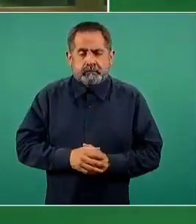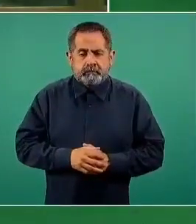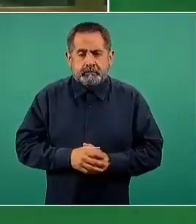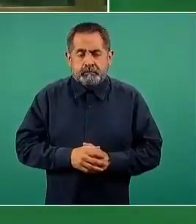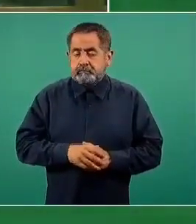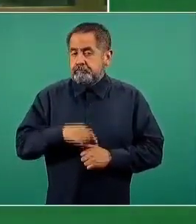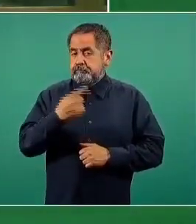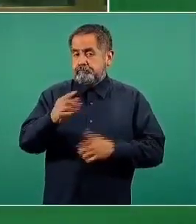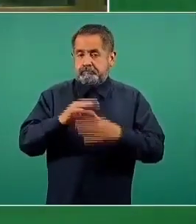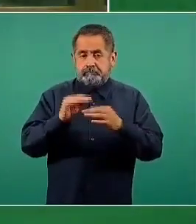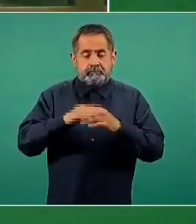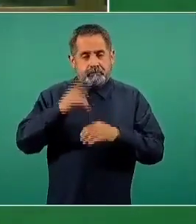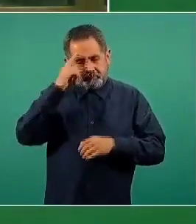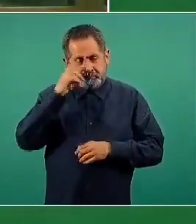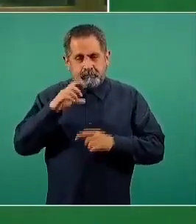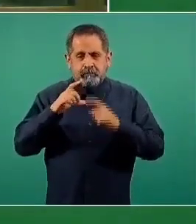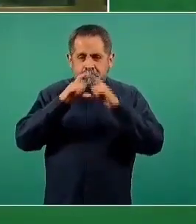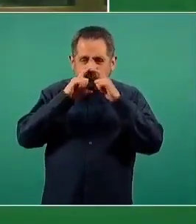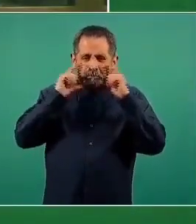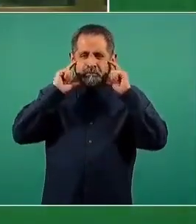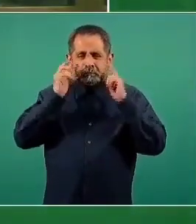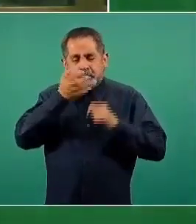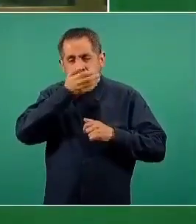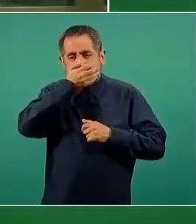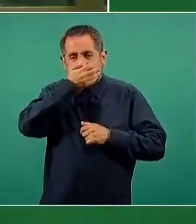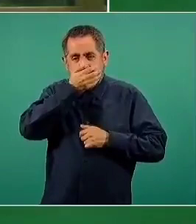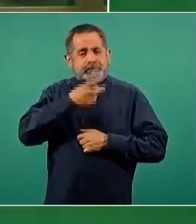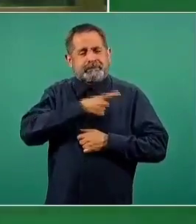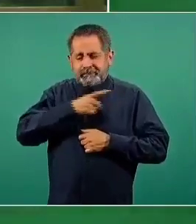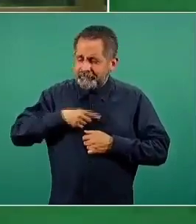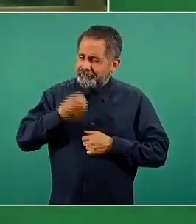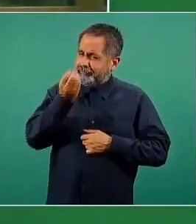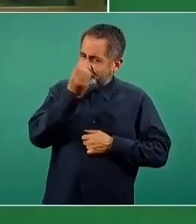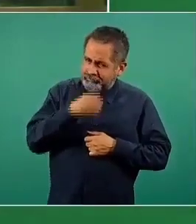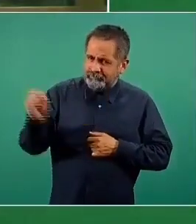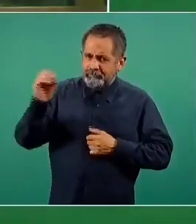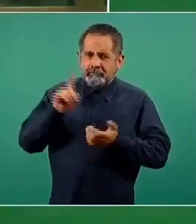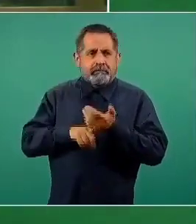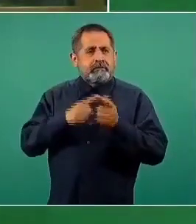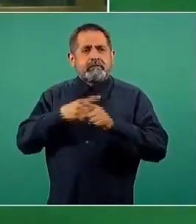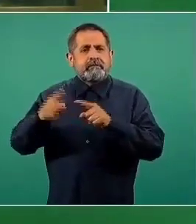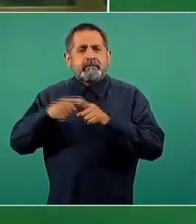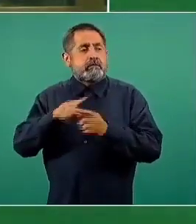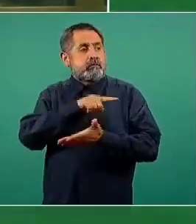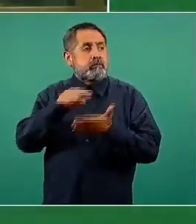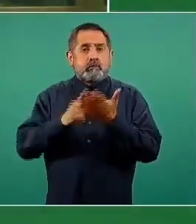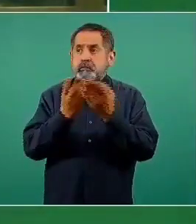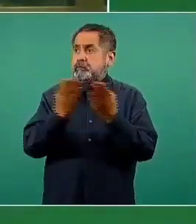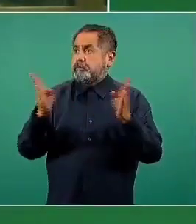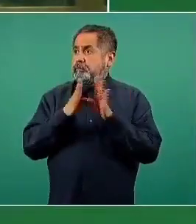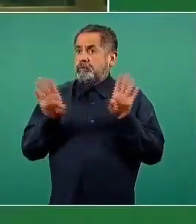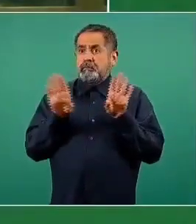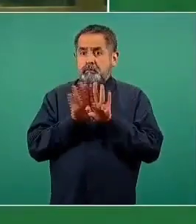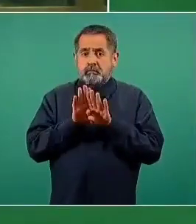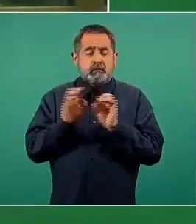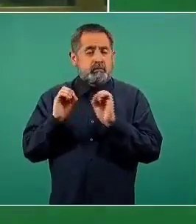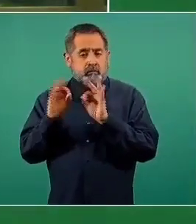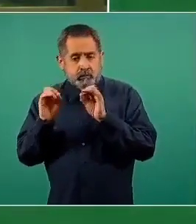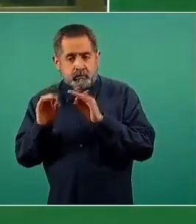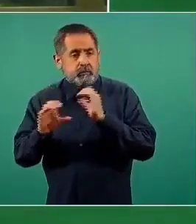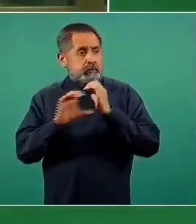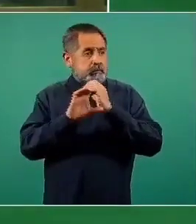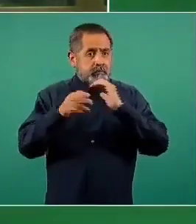Enfatizo que el uso correcto del cubrebocas debe establecerse con obligatoriedad en espacios cubiertos, oficinas y en el